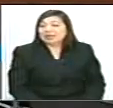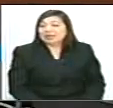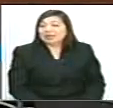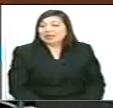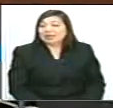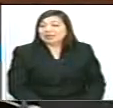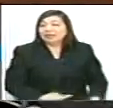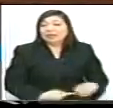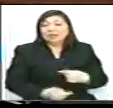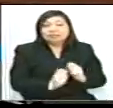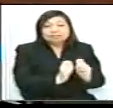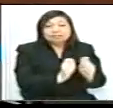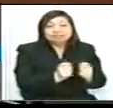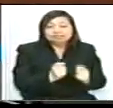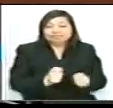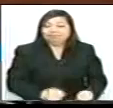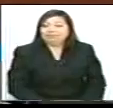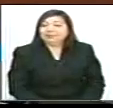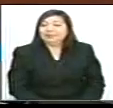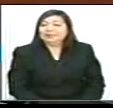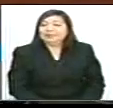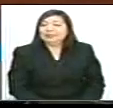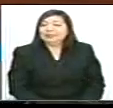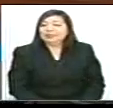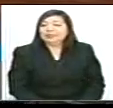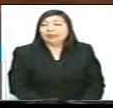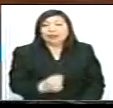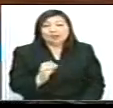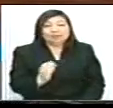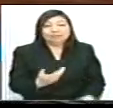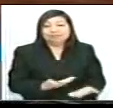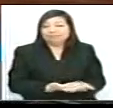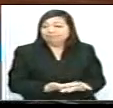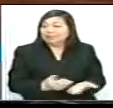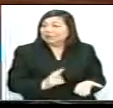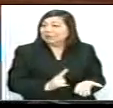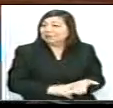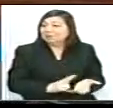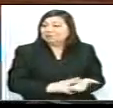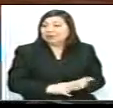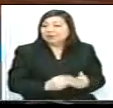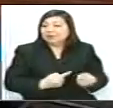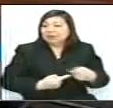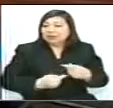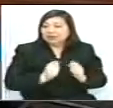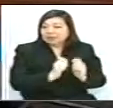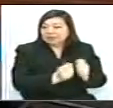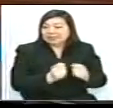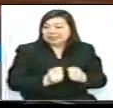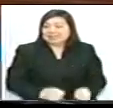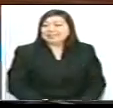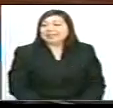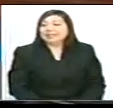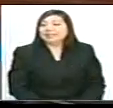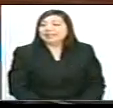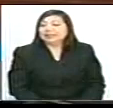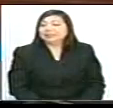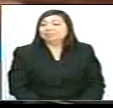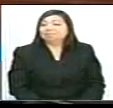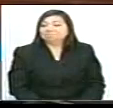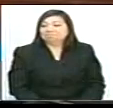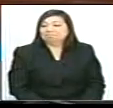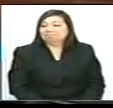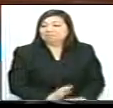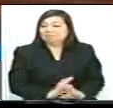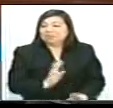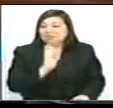la redistribución del canon. No crearle más impuesto a la empresa, sino redistribuir lo que paga. Si es que con eso queda